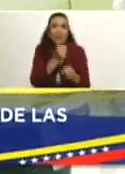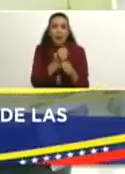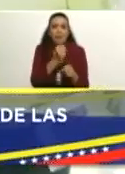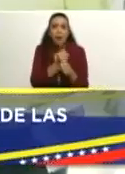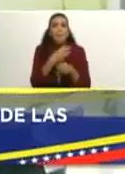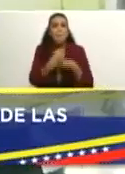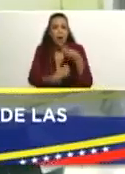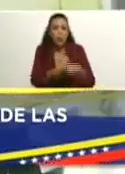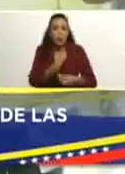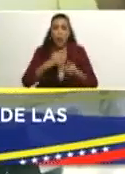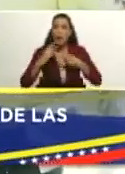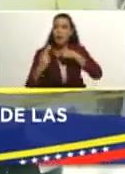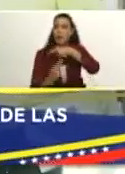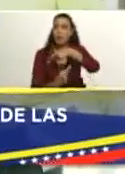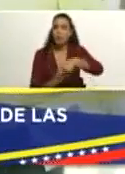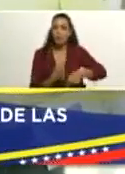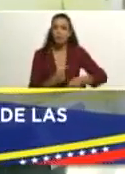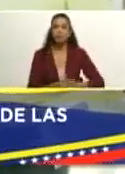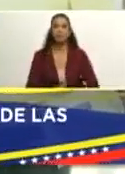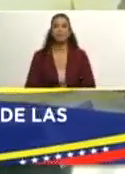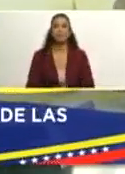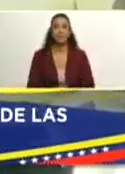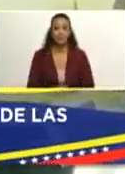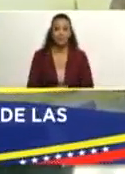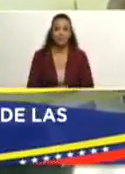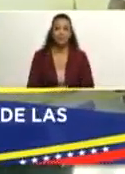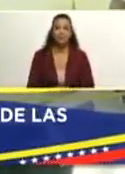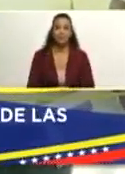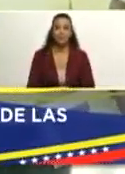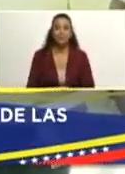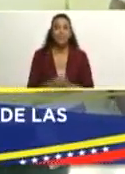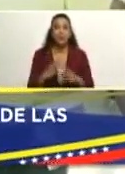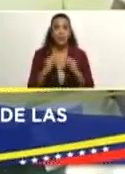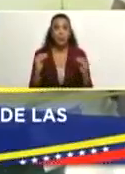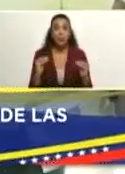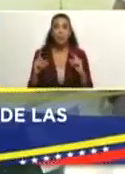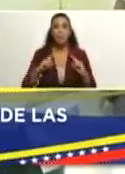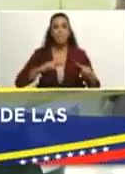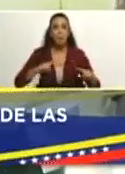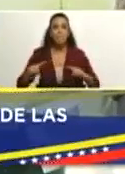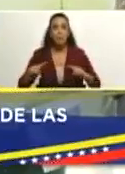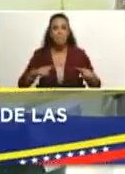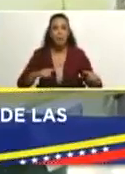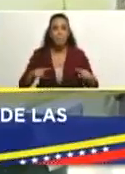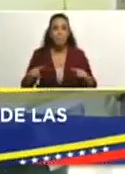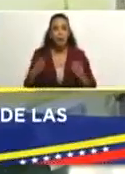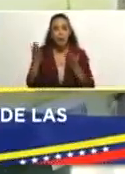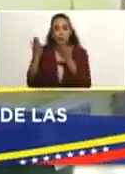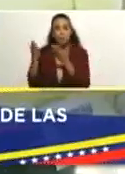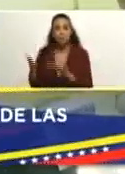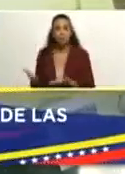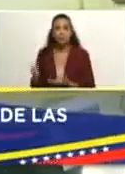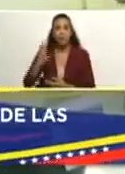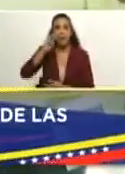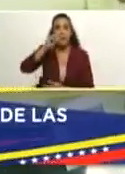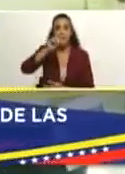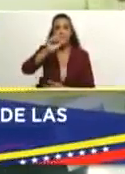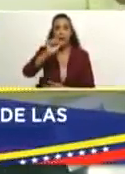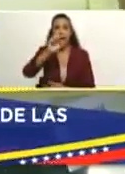para hacer la revolución. ¿Ah? Todo va coordinado. Aquí estoy con Mayeli.